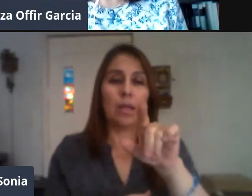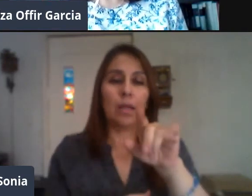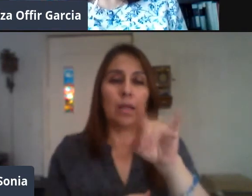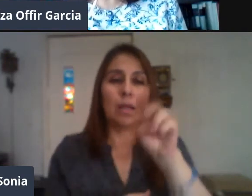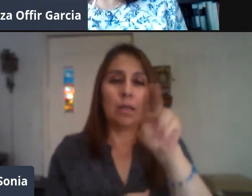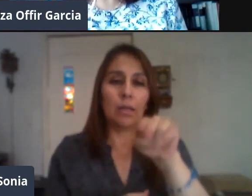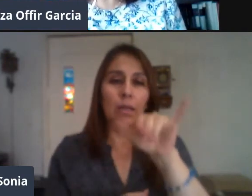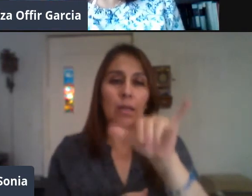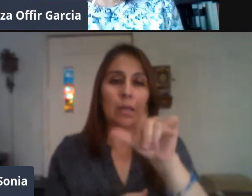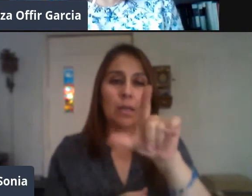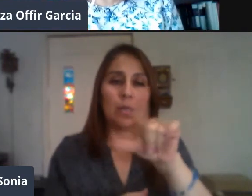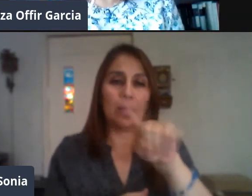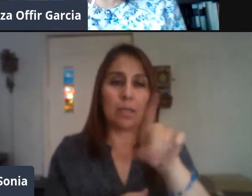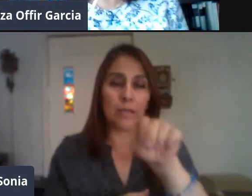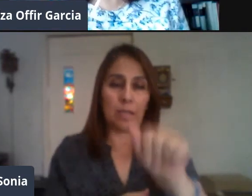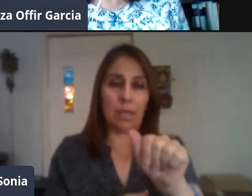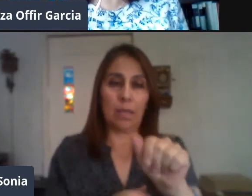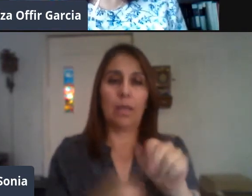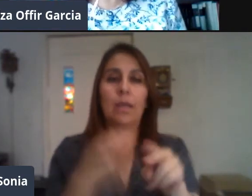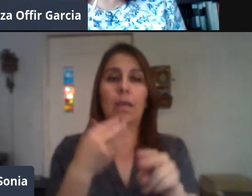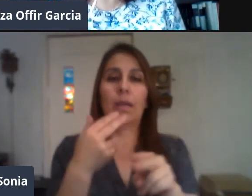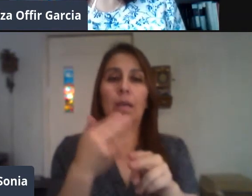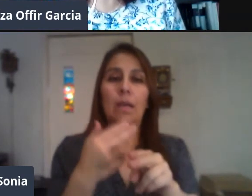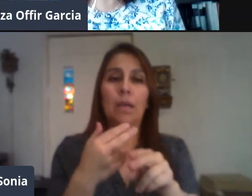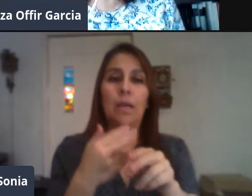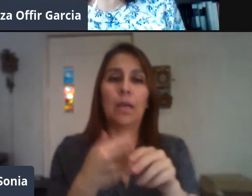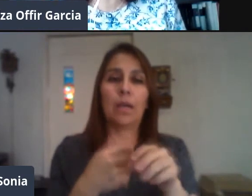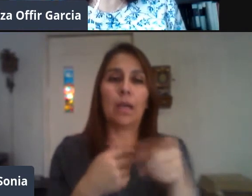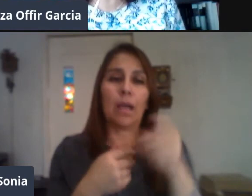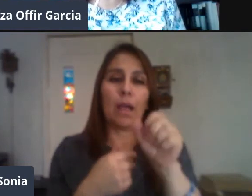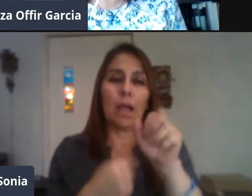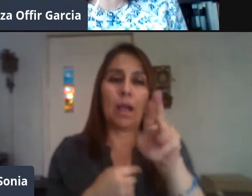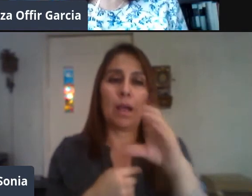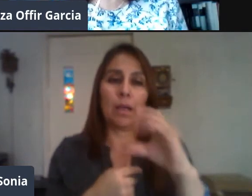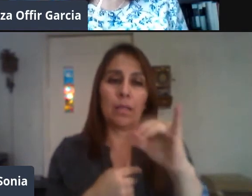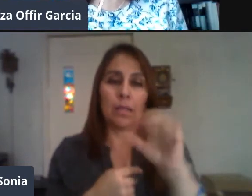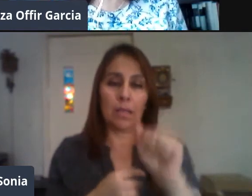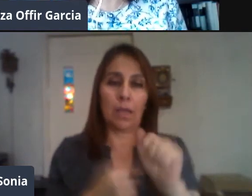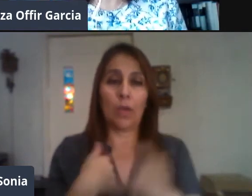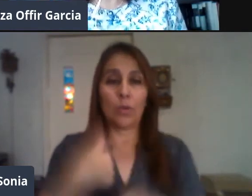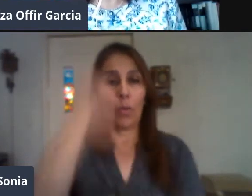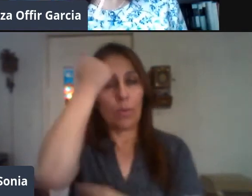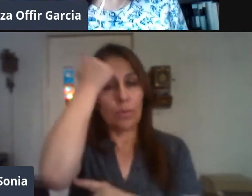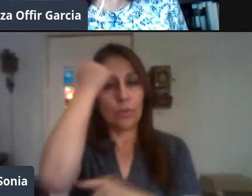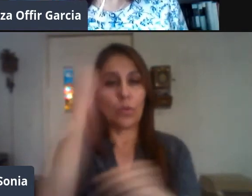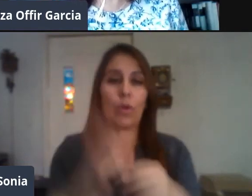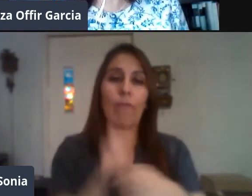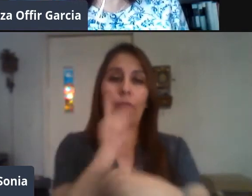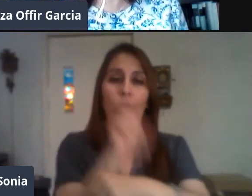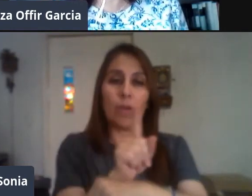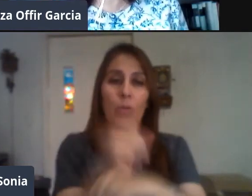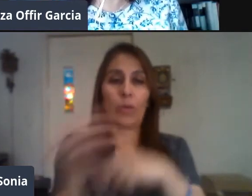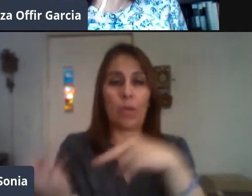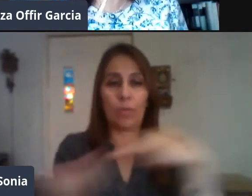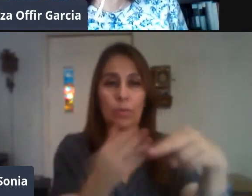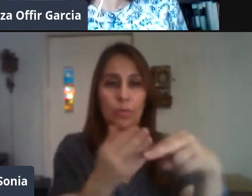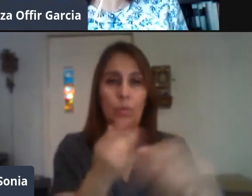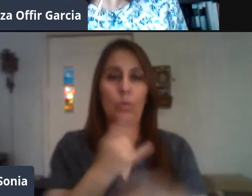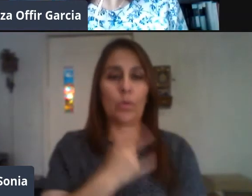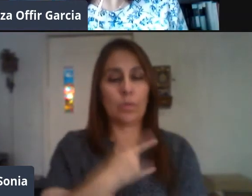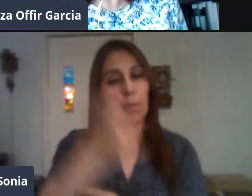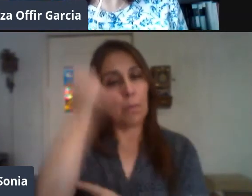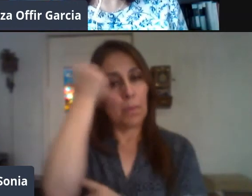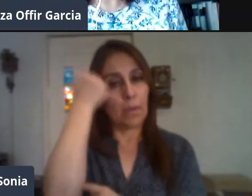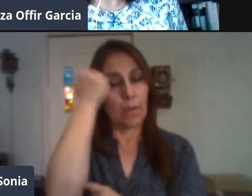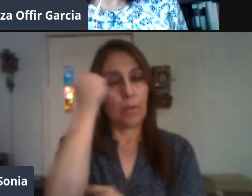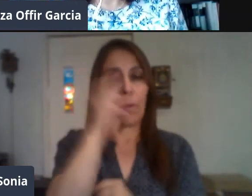mi nombre es milk shopping garcía vera soy profesora de la facultad de educación de la universidad pedagógica nacional